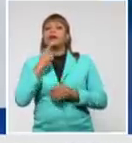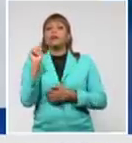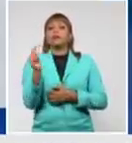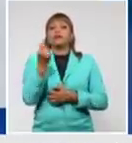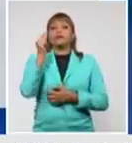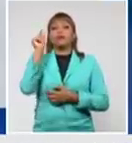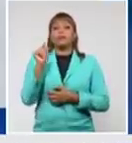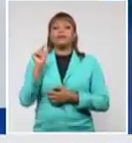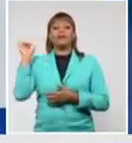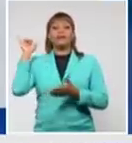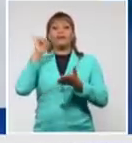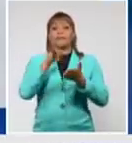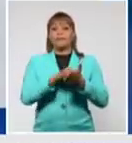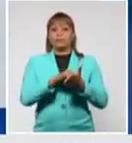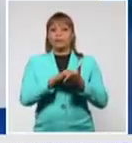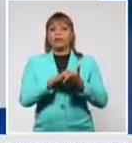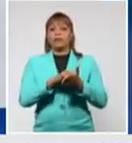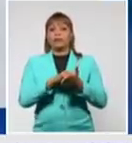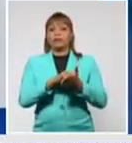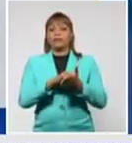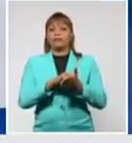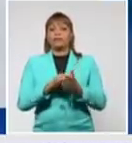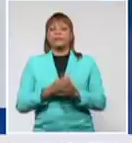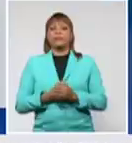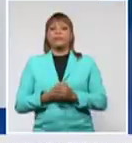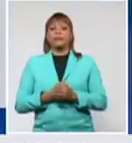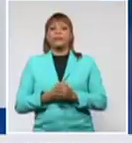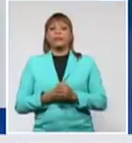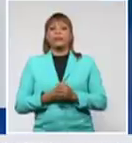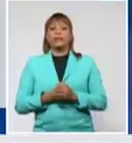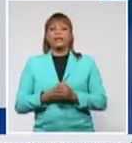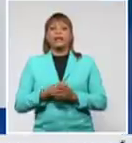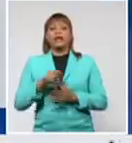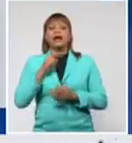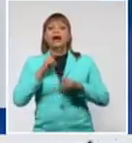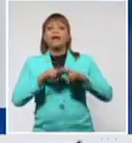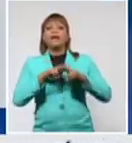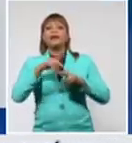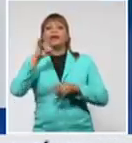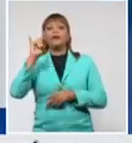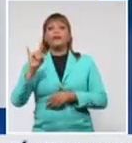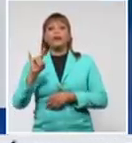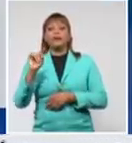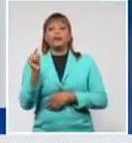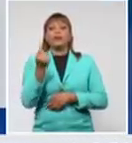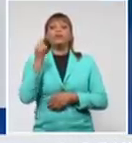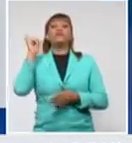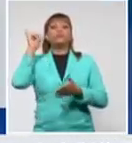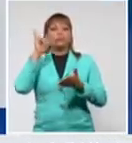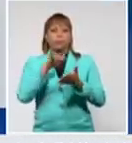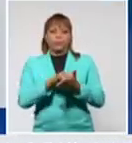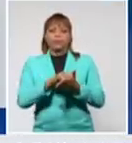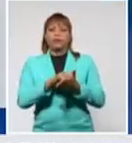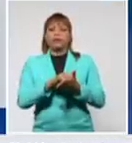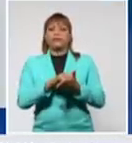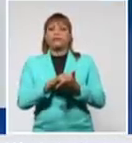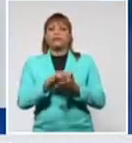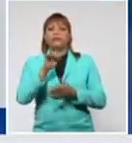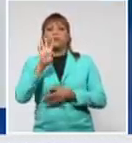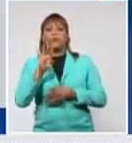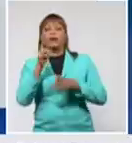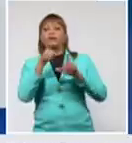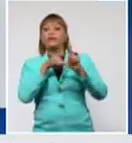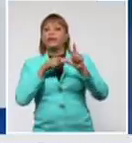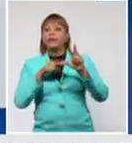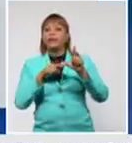del municipio de Bahía Honda. La Habana tiene 9 casos, uno de ellos importado, 4 de regla,